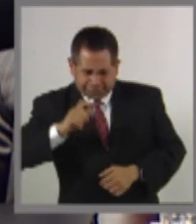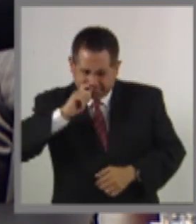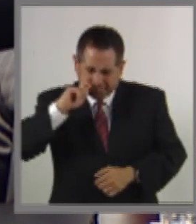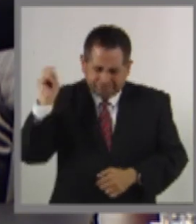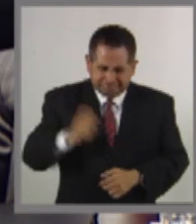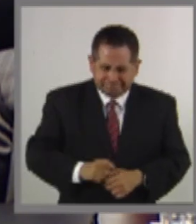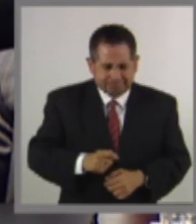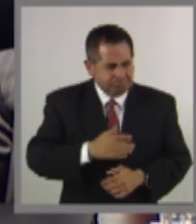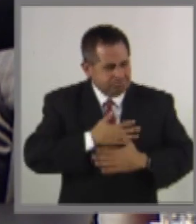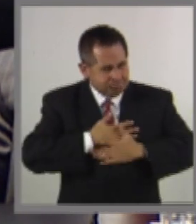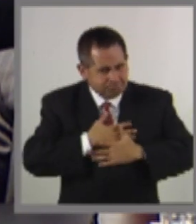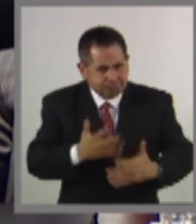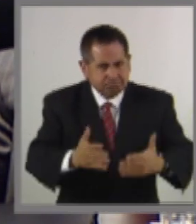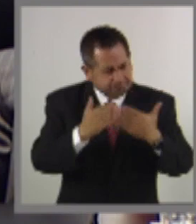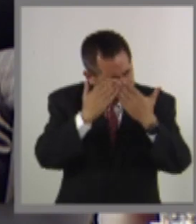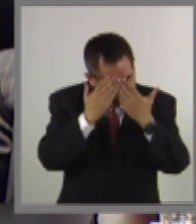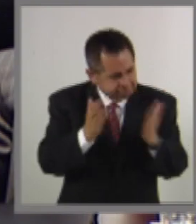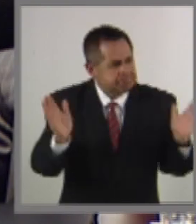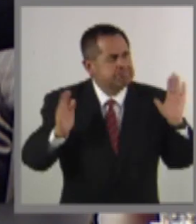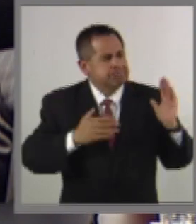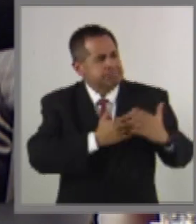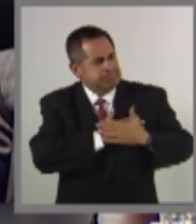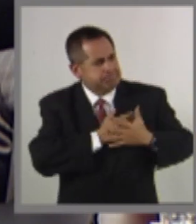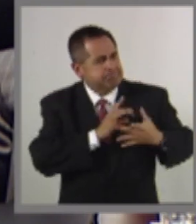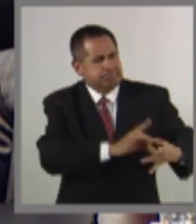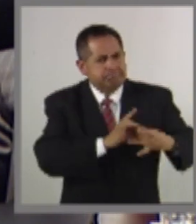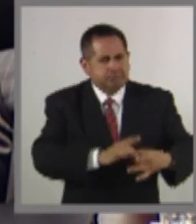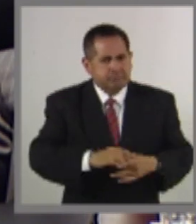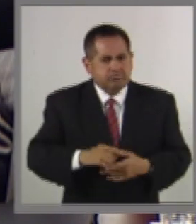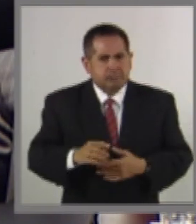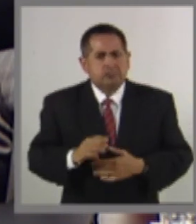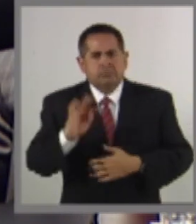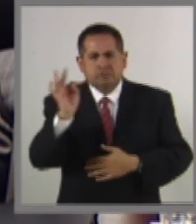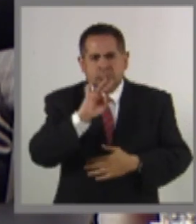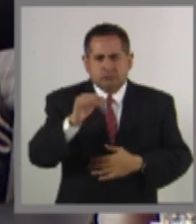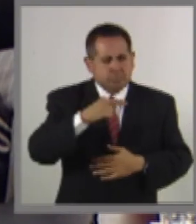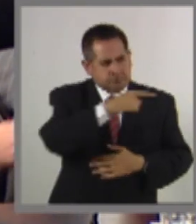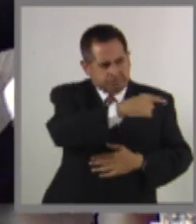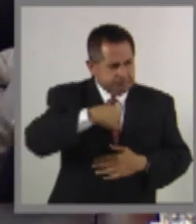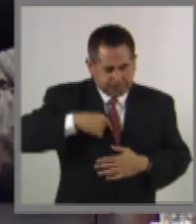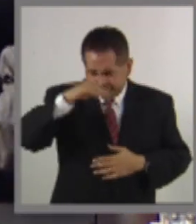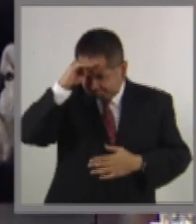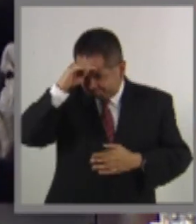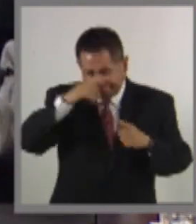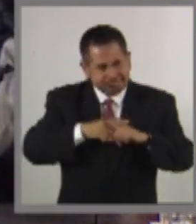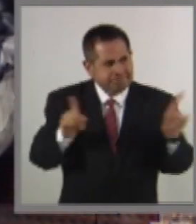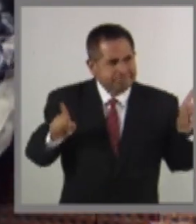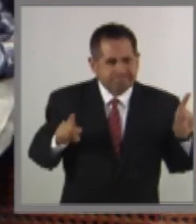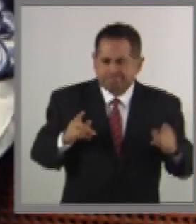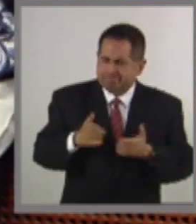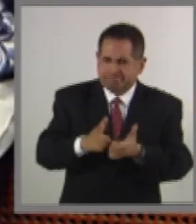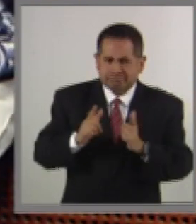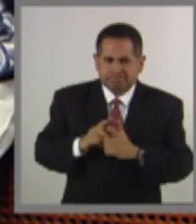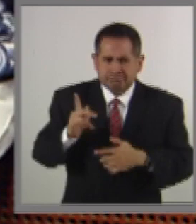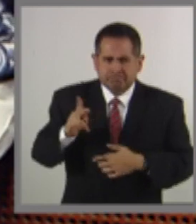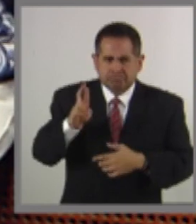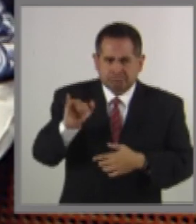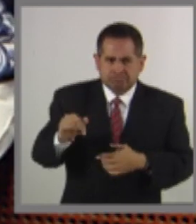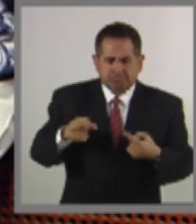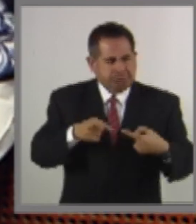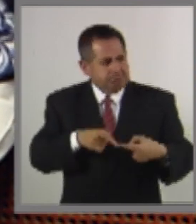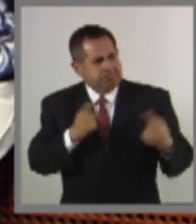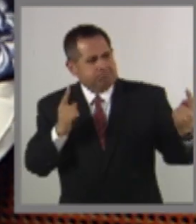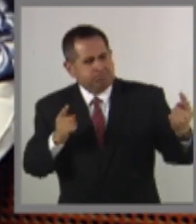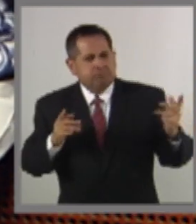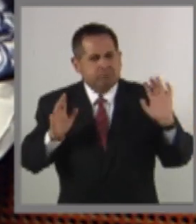amistad franca y abierta. Puedes pensar muy distinto a lo que pensamos en el grupo parlamentario del PRI,